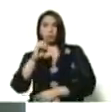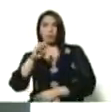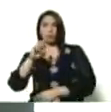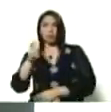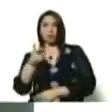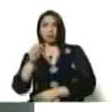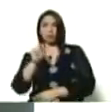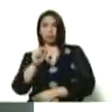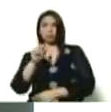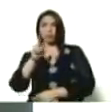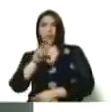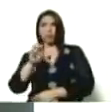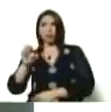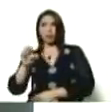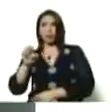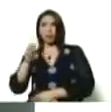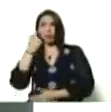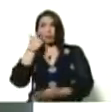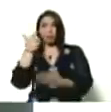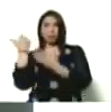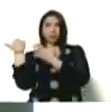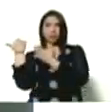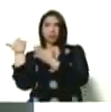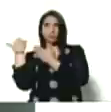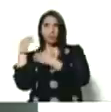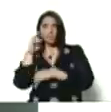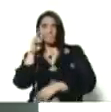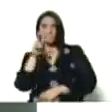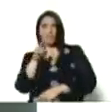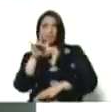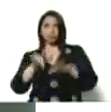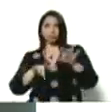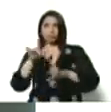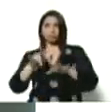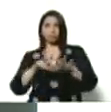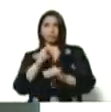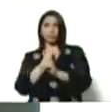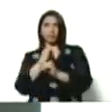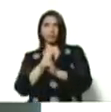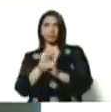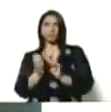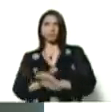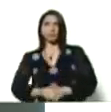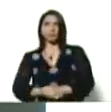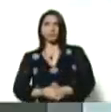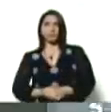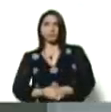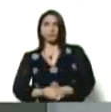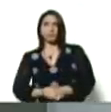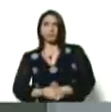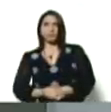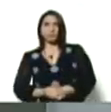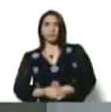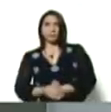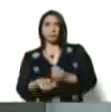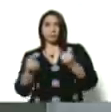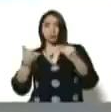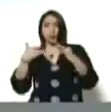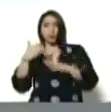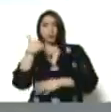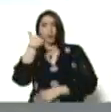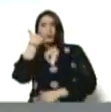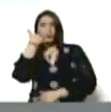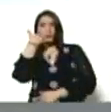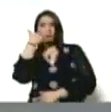www.venvamosjuntos.org.be y esto es lo que le va a aparecer en la pantalla correspondiente. Pide que coloque su número de teléfono, allí